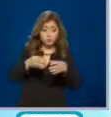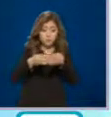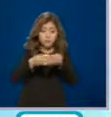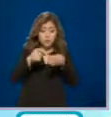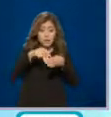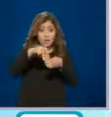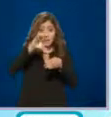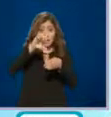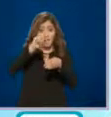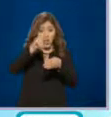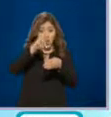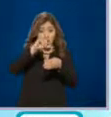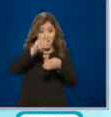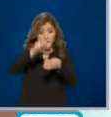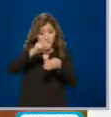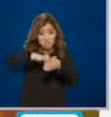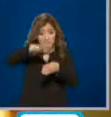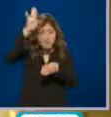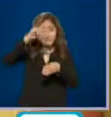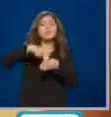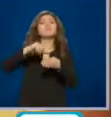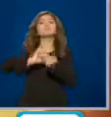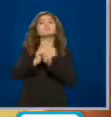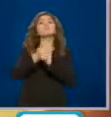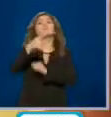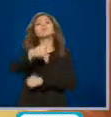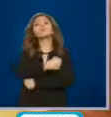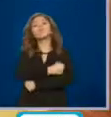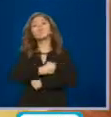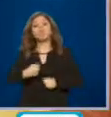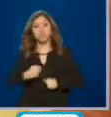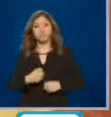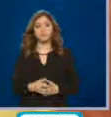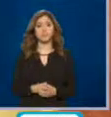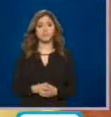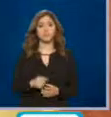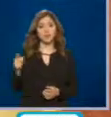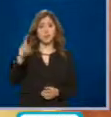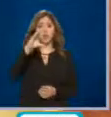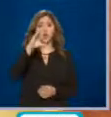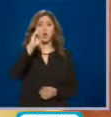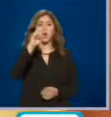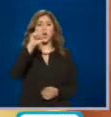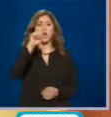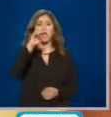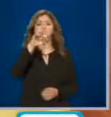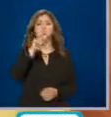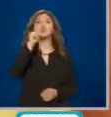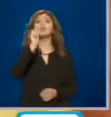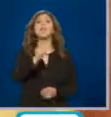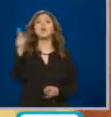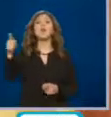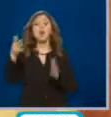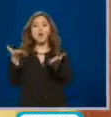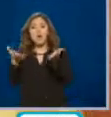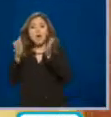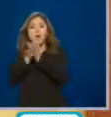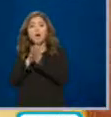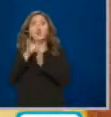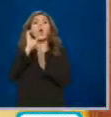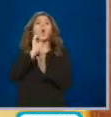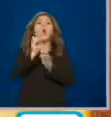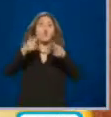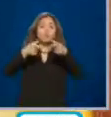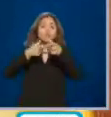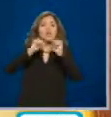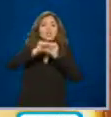puede representar un extra en tu alimentación. O sea, la colación no es una garnacha, no es un tamal, no es un tamal, no es una gordita sabrosa